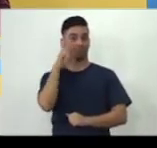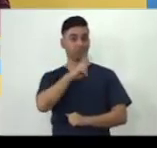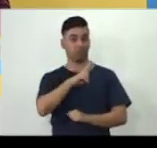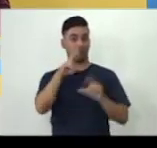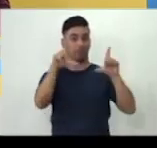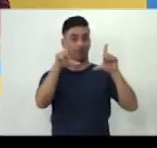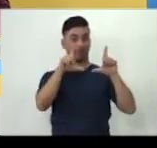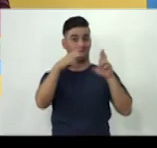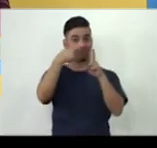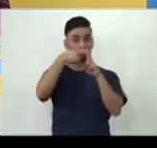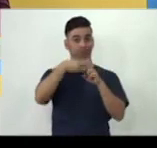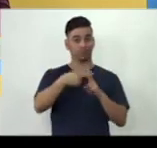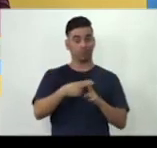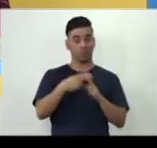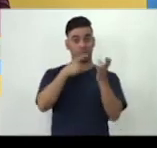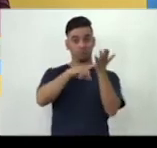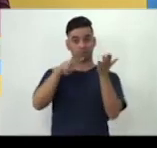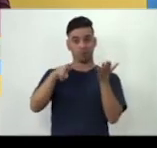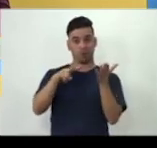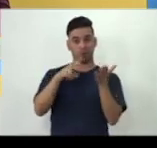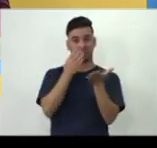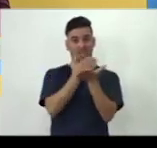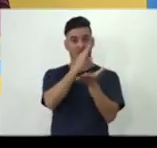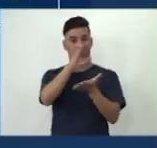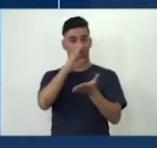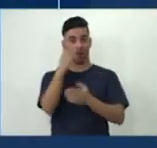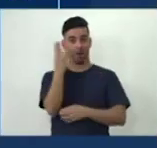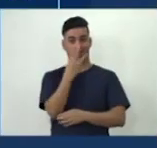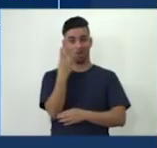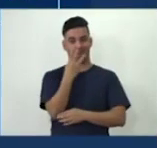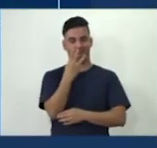las medallas de oro, de plata y de bronce.